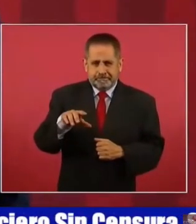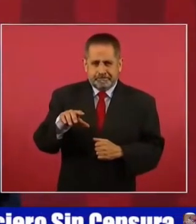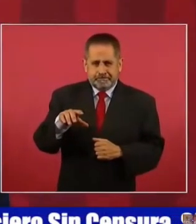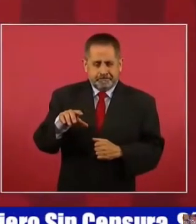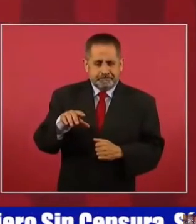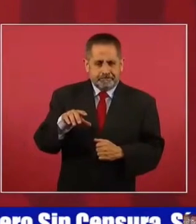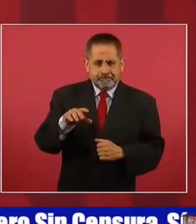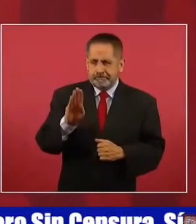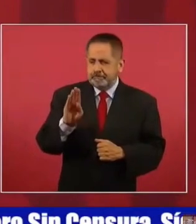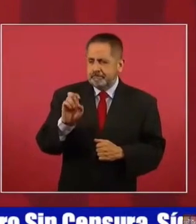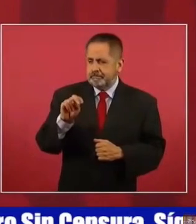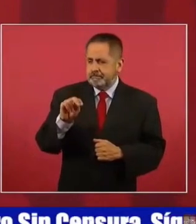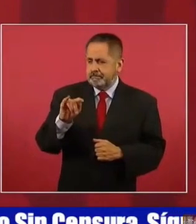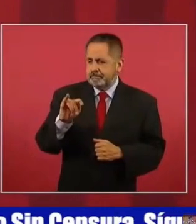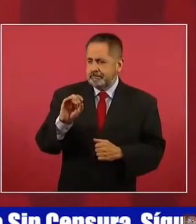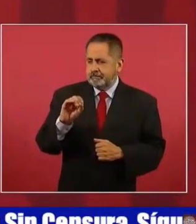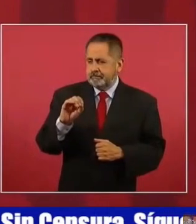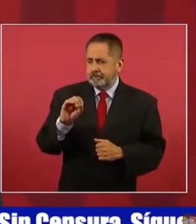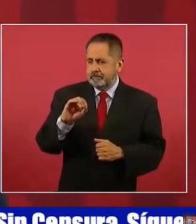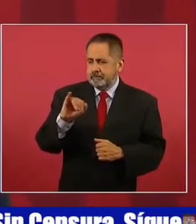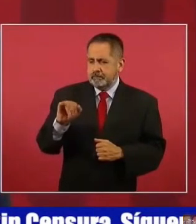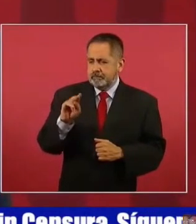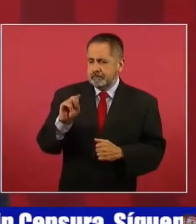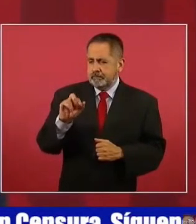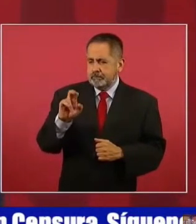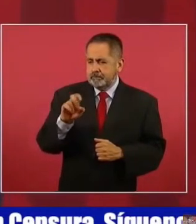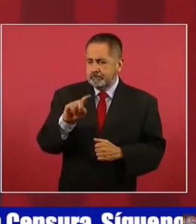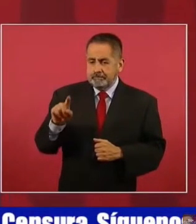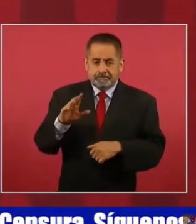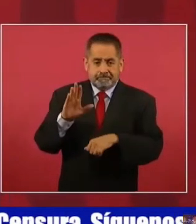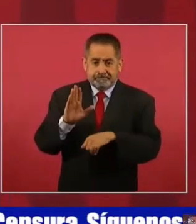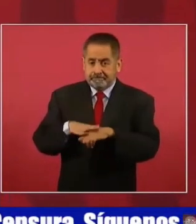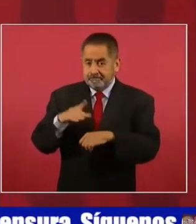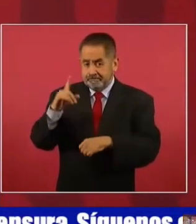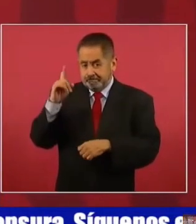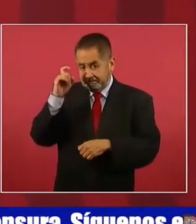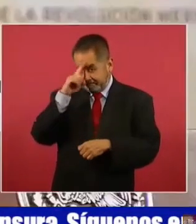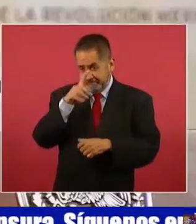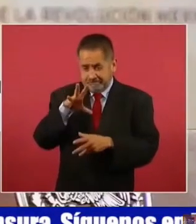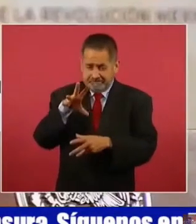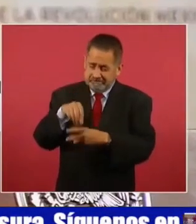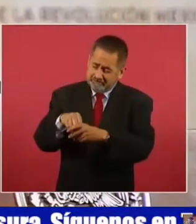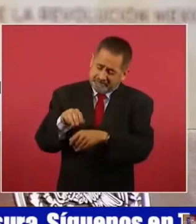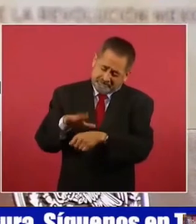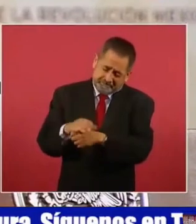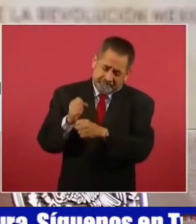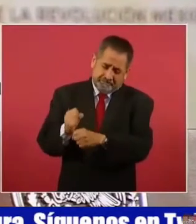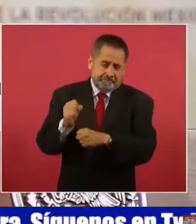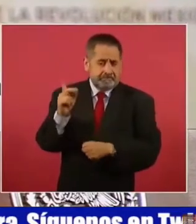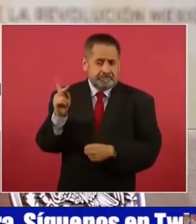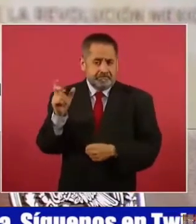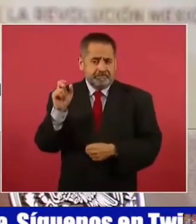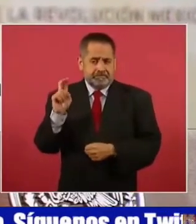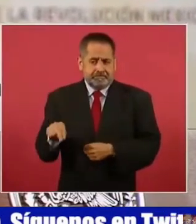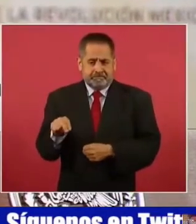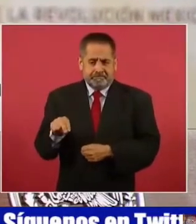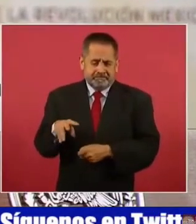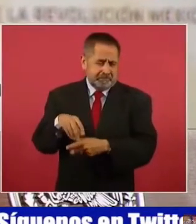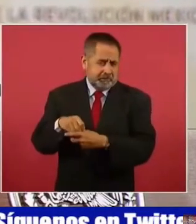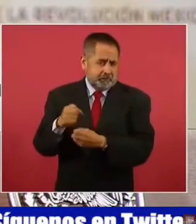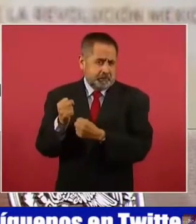los principios y la eficacia, y ha dejado un legado para, sobre todo, las nuevas generaciones, y para